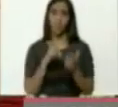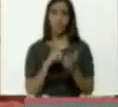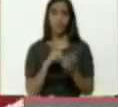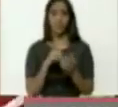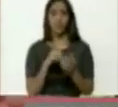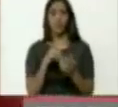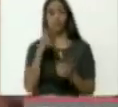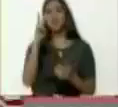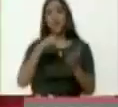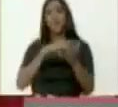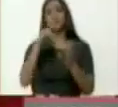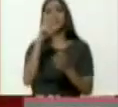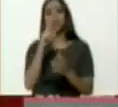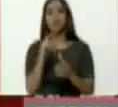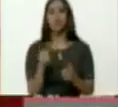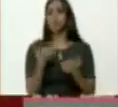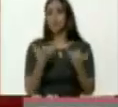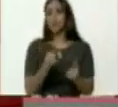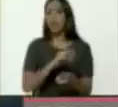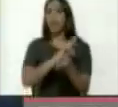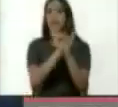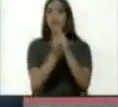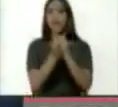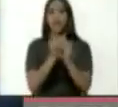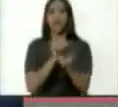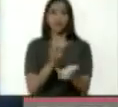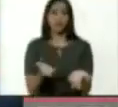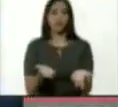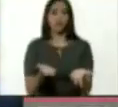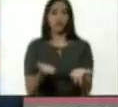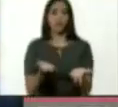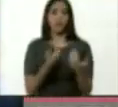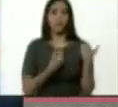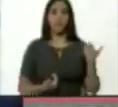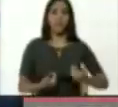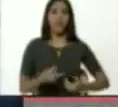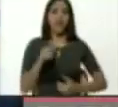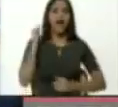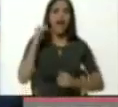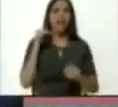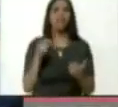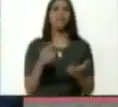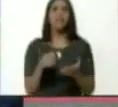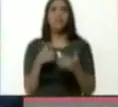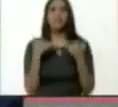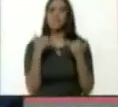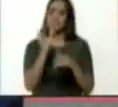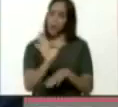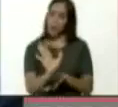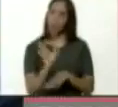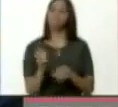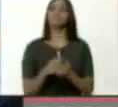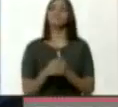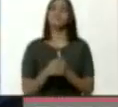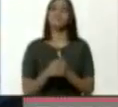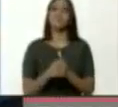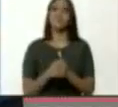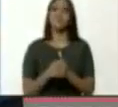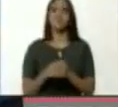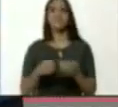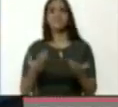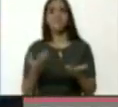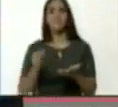2020-2021 entrando, ya tú puedes hacer referéndum revocatorio. Claro. Es que ahí es donde yo quería llegar precisamente. O sea, ya va, o sea, la salida. Recoger las firmas. Que ellos